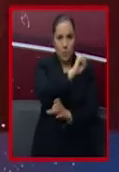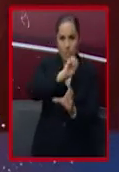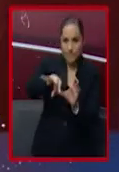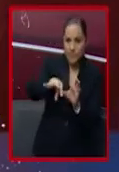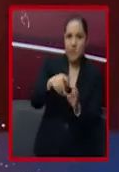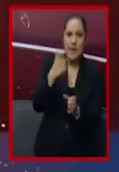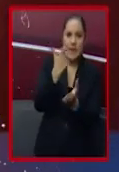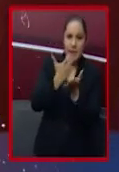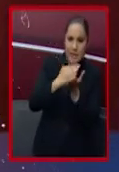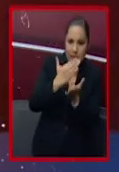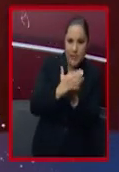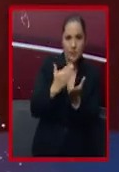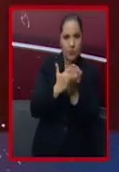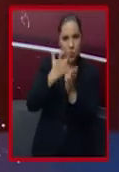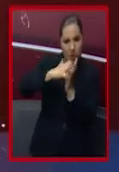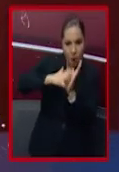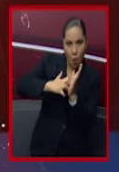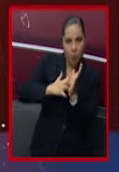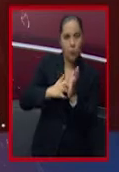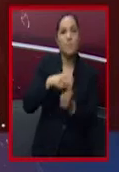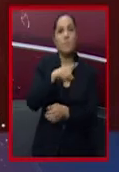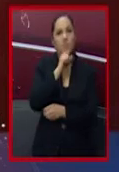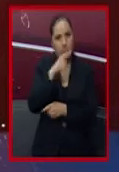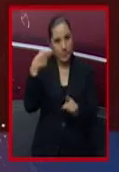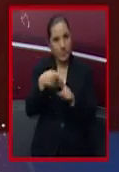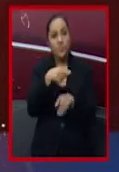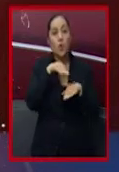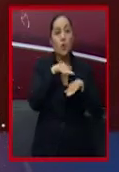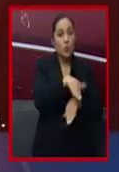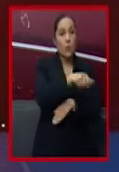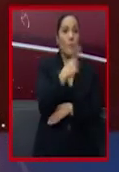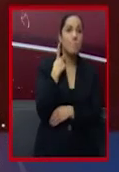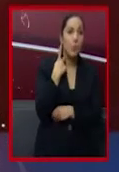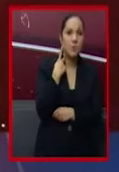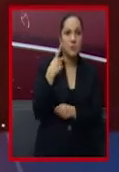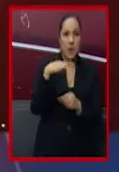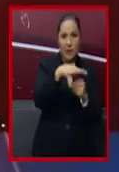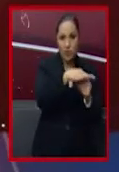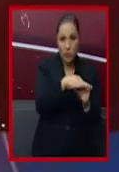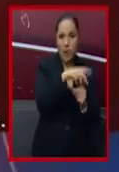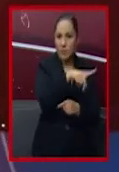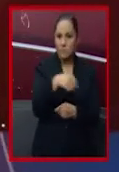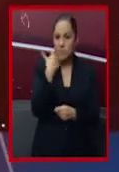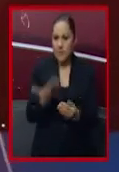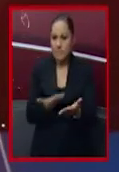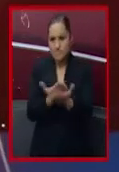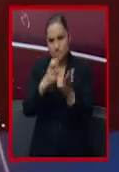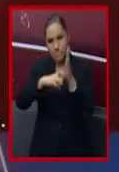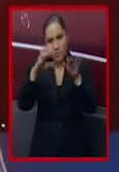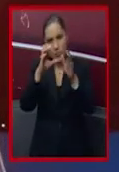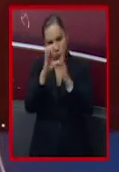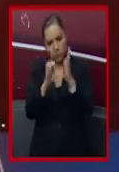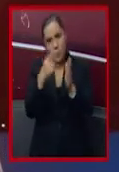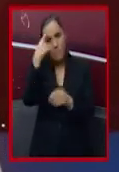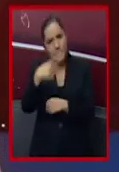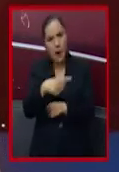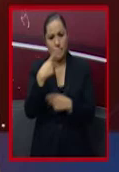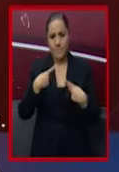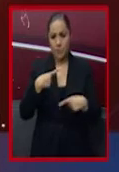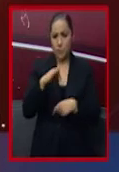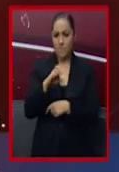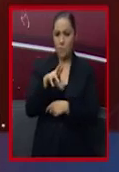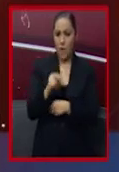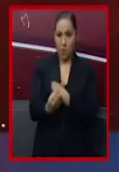ahorro. En transparencia y temas político-electorales, reforma constitucional para eliminar el fuero de los servidores públicos. Y